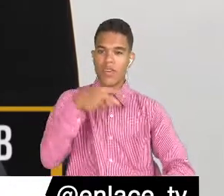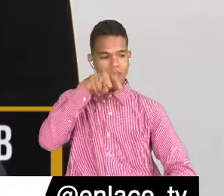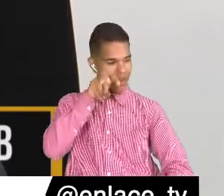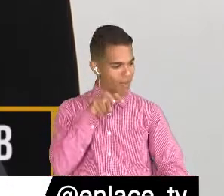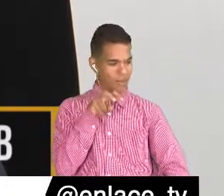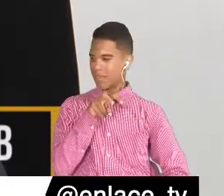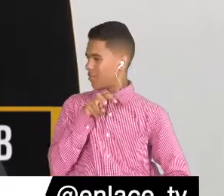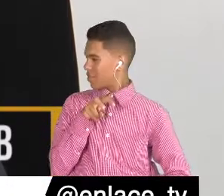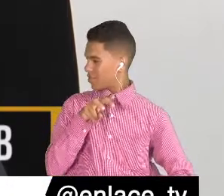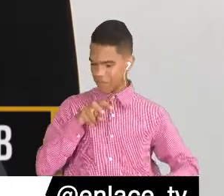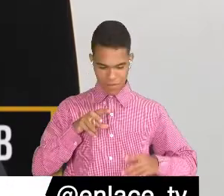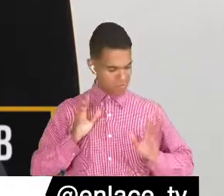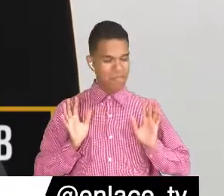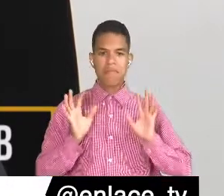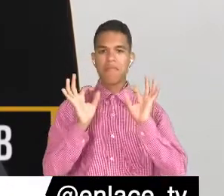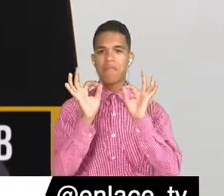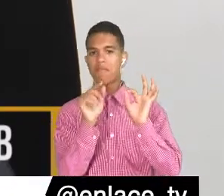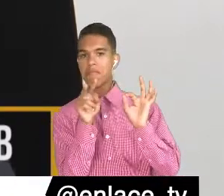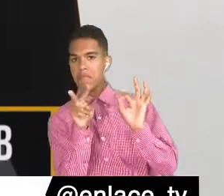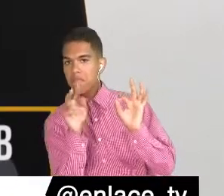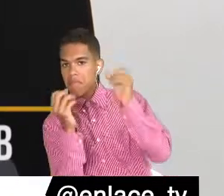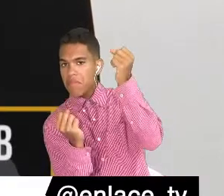de que el conductor va en perfecto estado